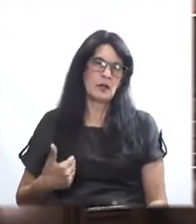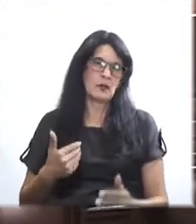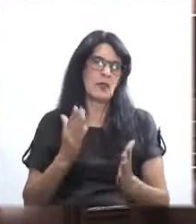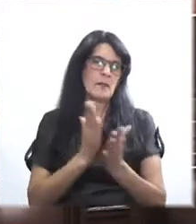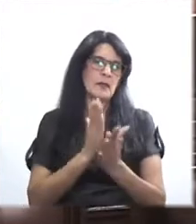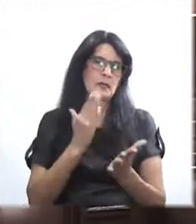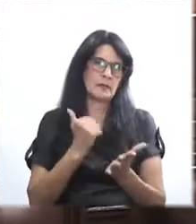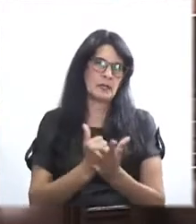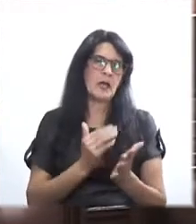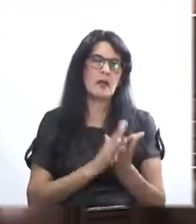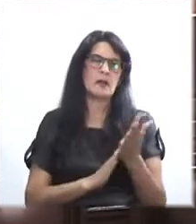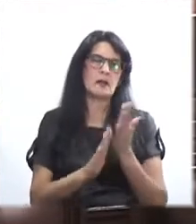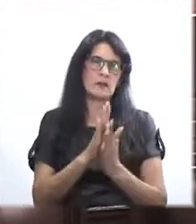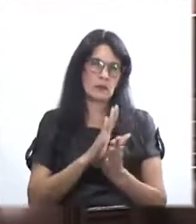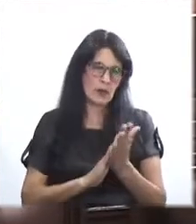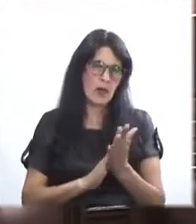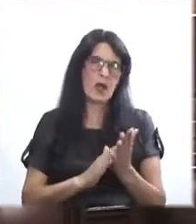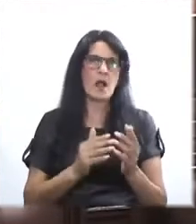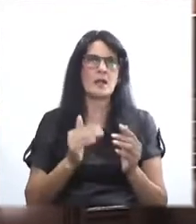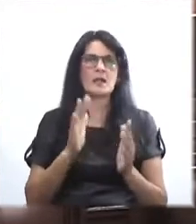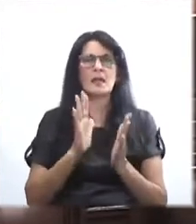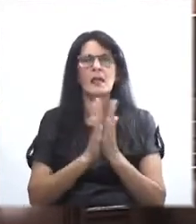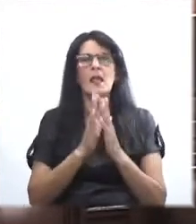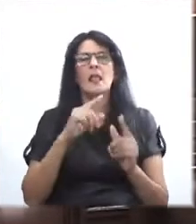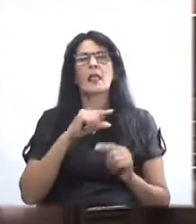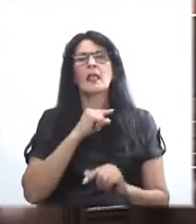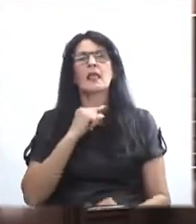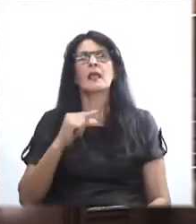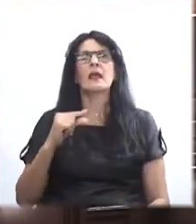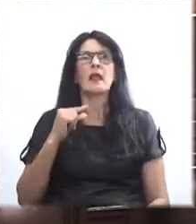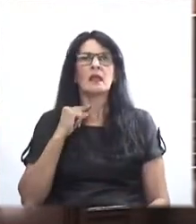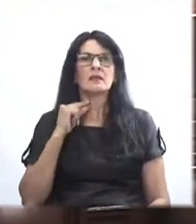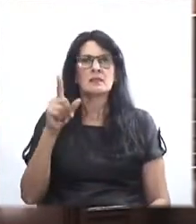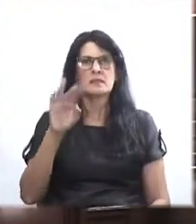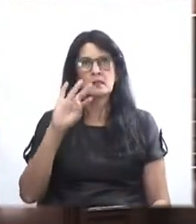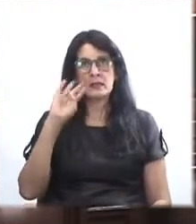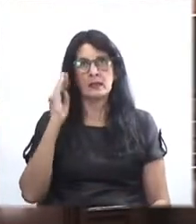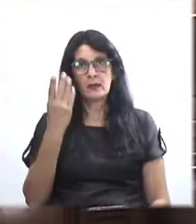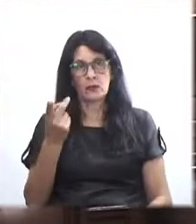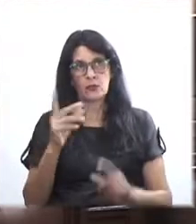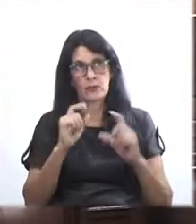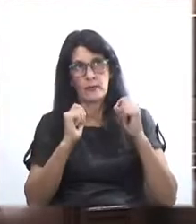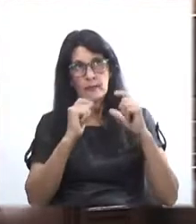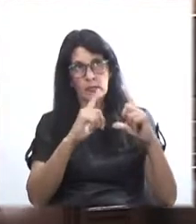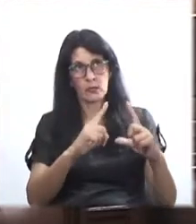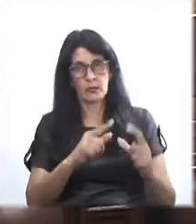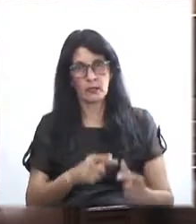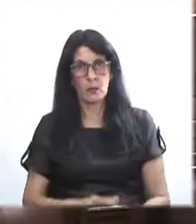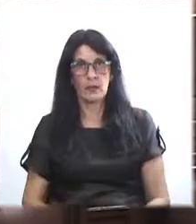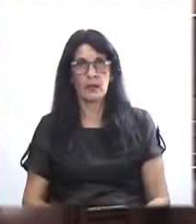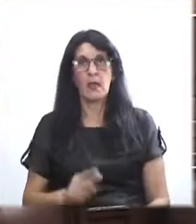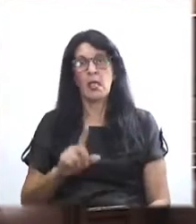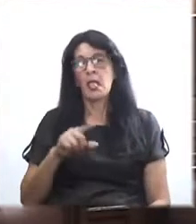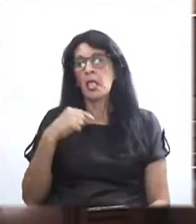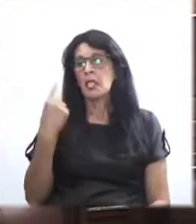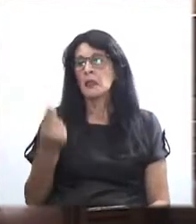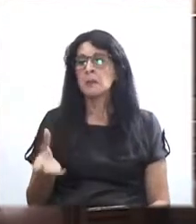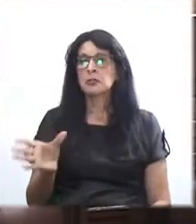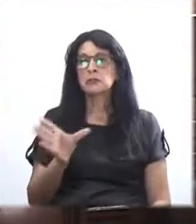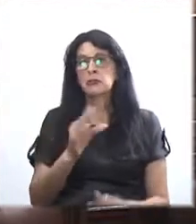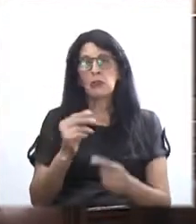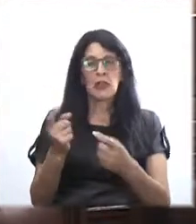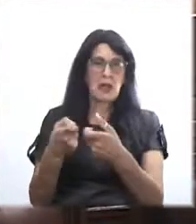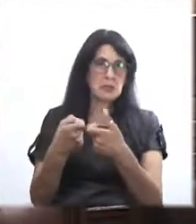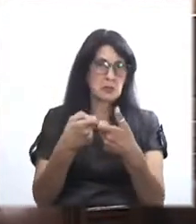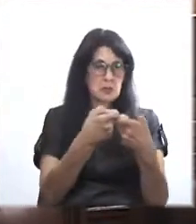nacionales, incluso a las iglesias. A la iglesia se le reconoce la personería jurídica. Después, todas las sociedades comerciales